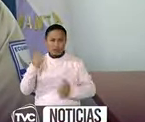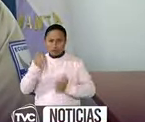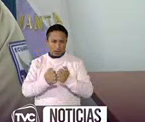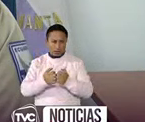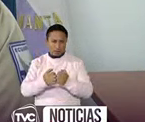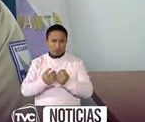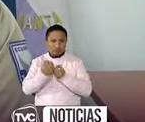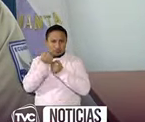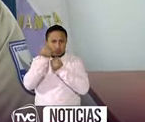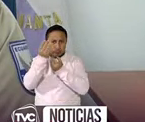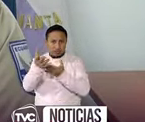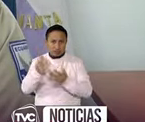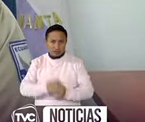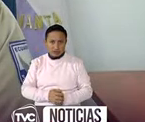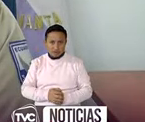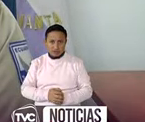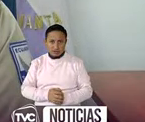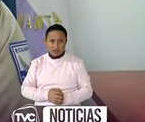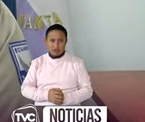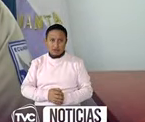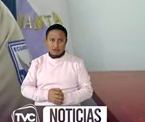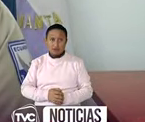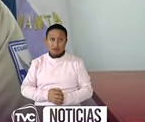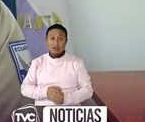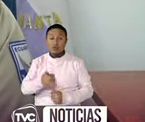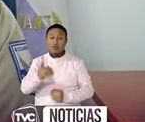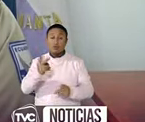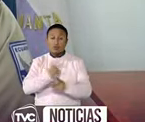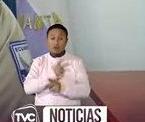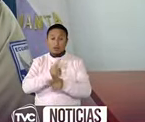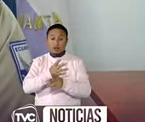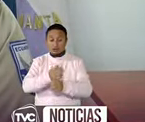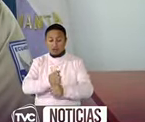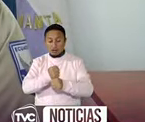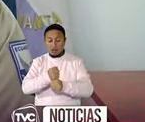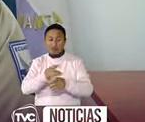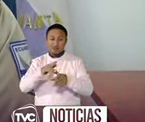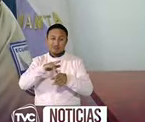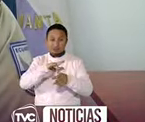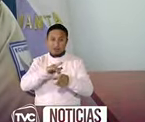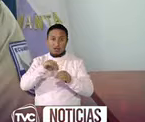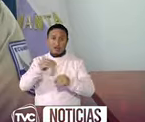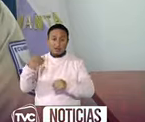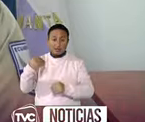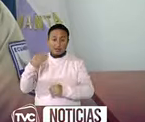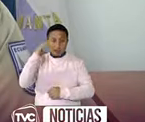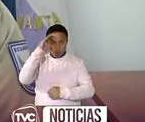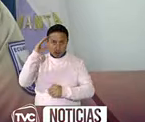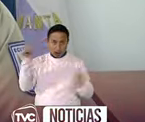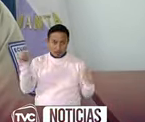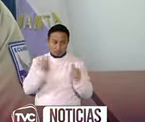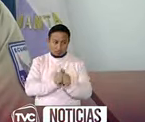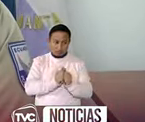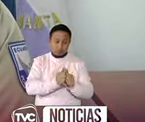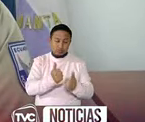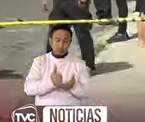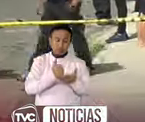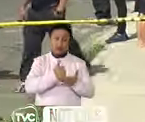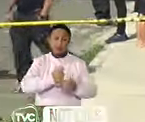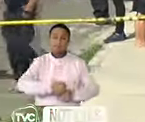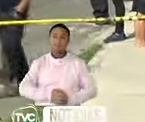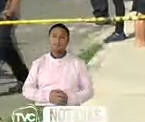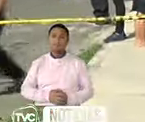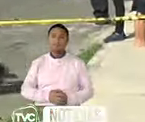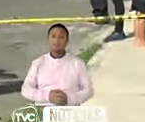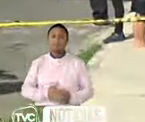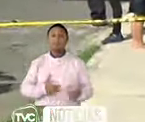esté en contra de su seguridad o cualquier situación que nos pueda alertar para poder tomar acciones en este punto. El Cuerpo de Bomberos